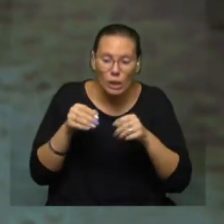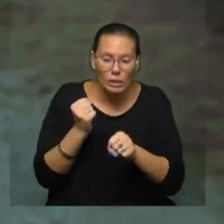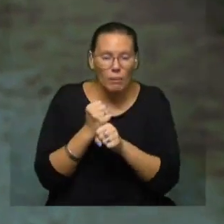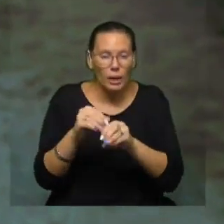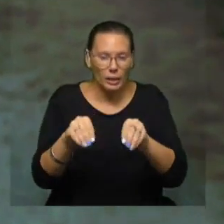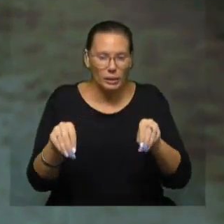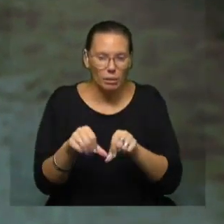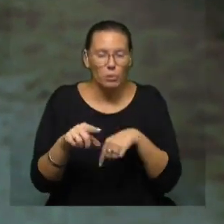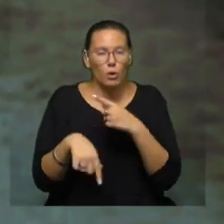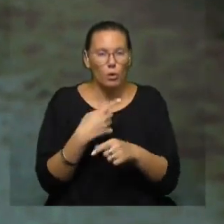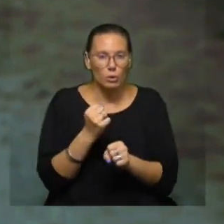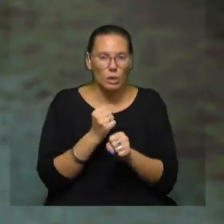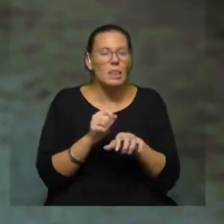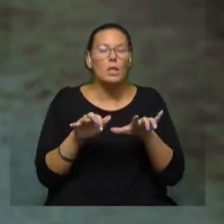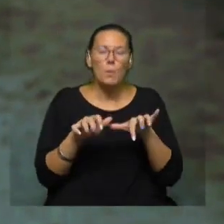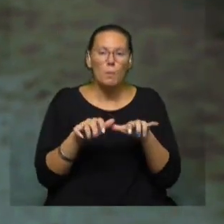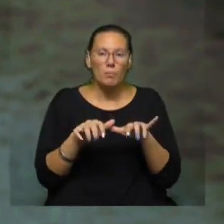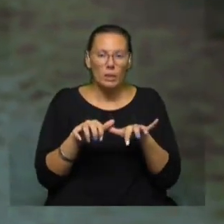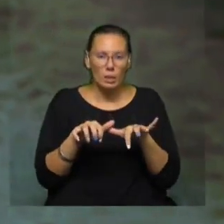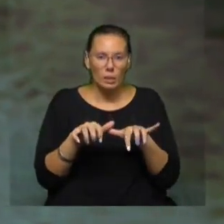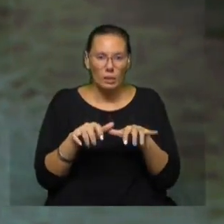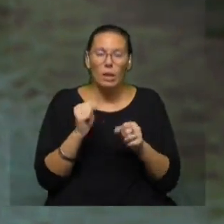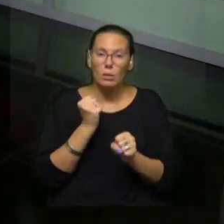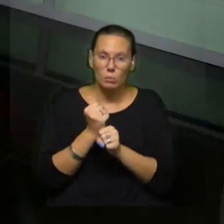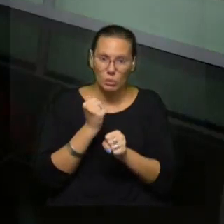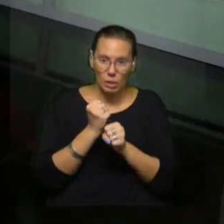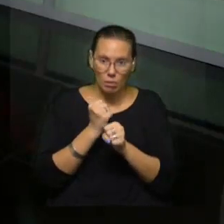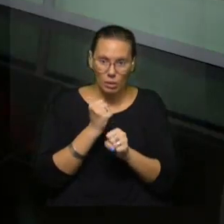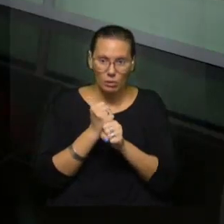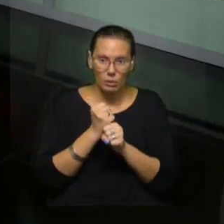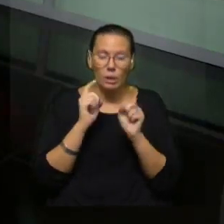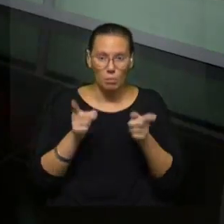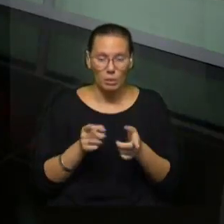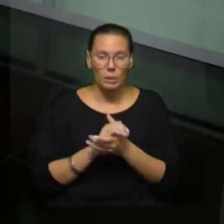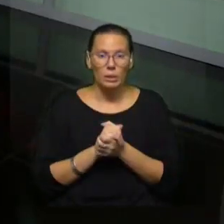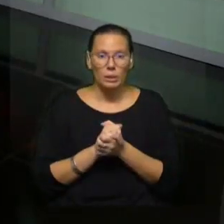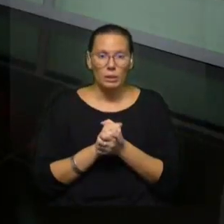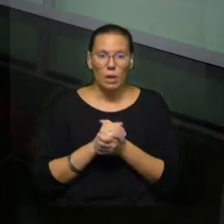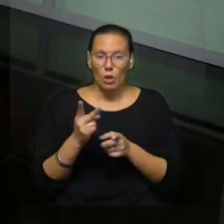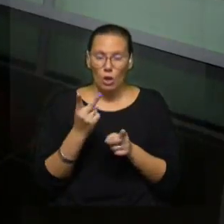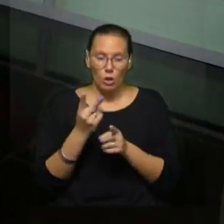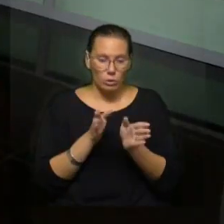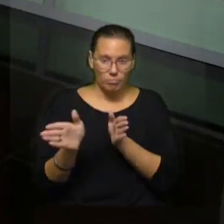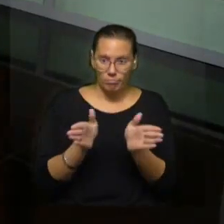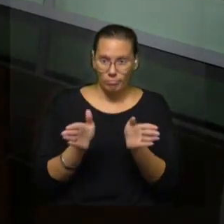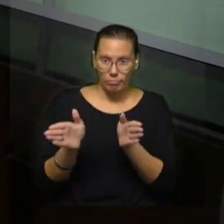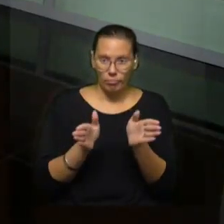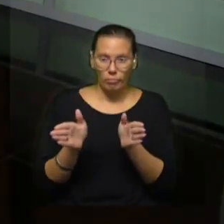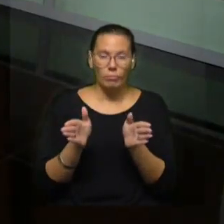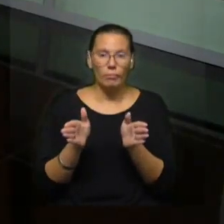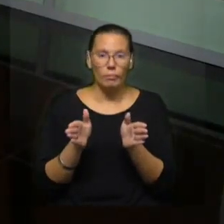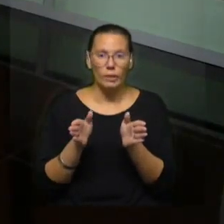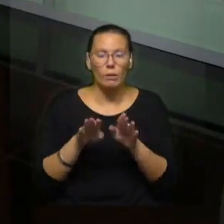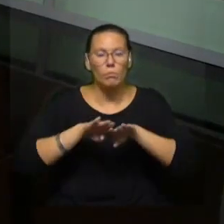pero hay una pata importante también en lo digital, en un laburo desde ese lugar también, ¿no? Bueno. Hay como dos. ahí hay una cosa